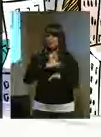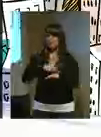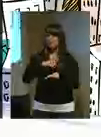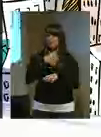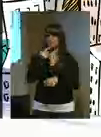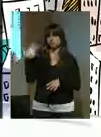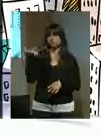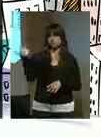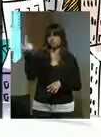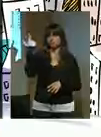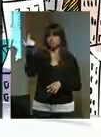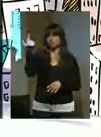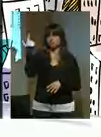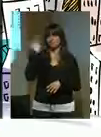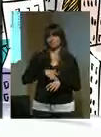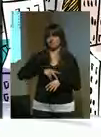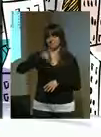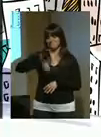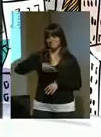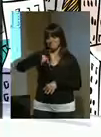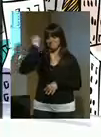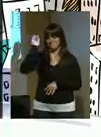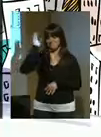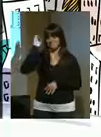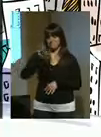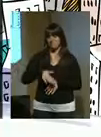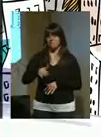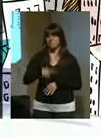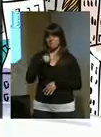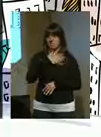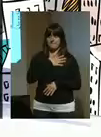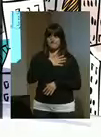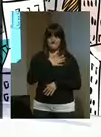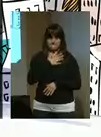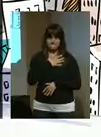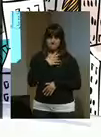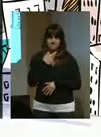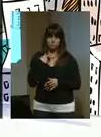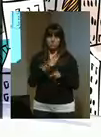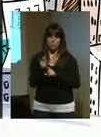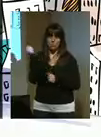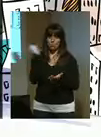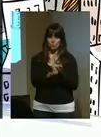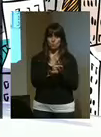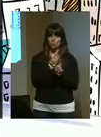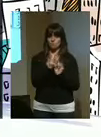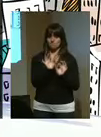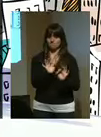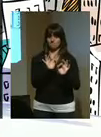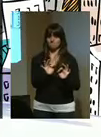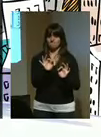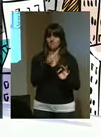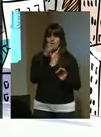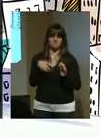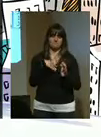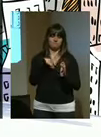haber contado con mi presencia aquí, porque bueno, para mí es todo un reto. Y bueno, voy a pasar